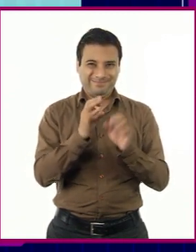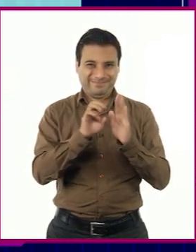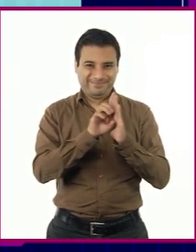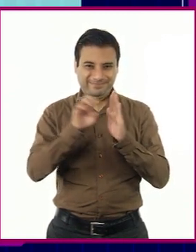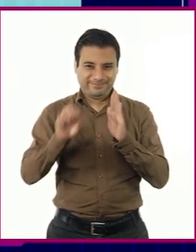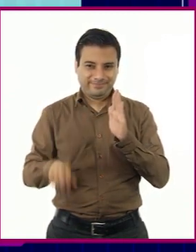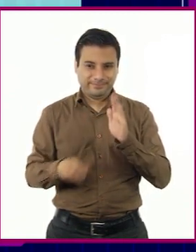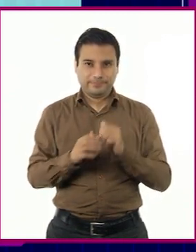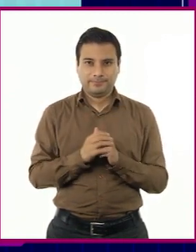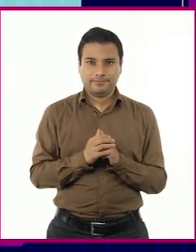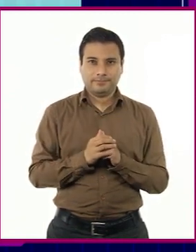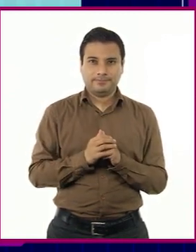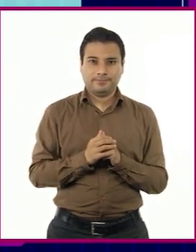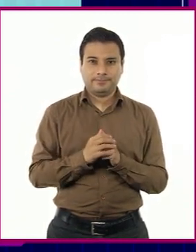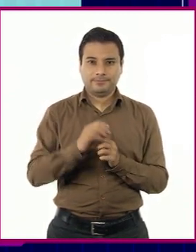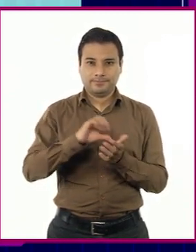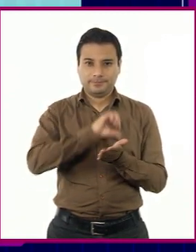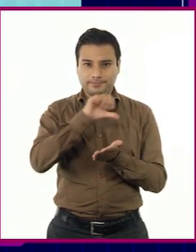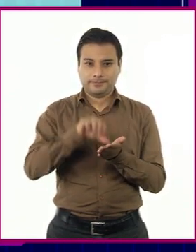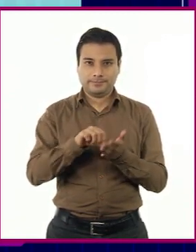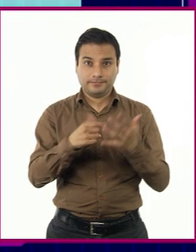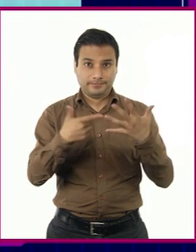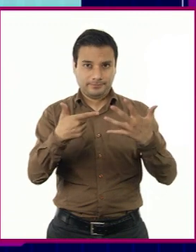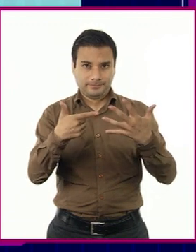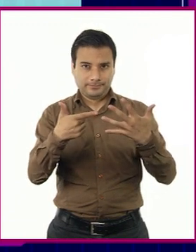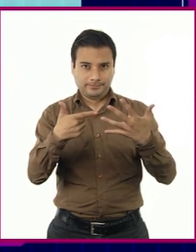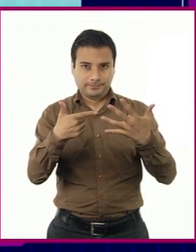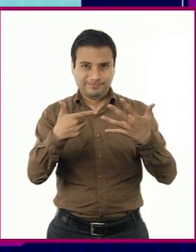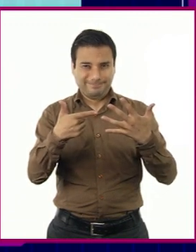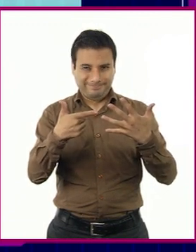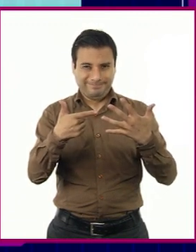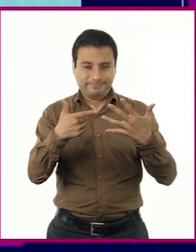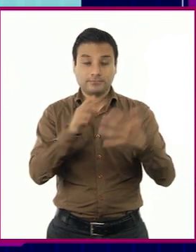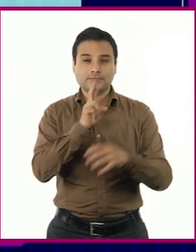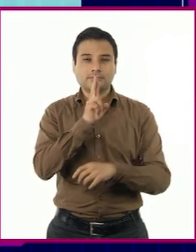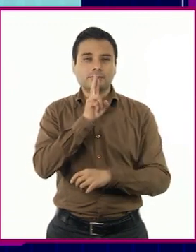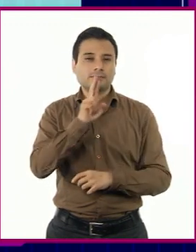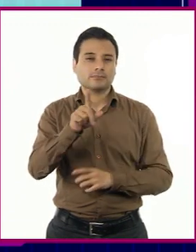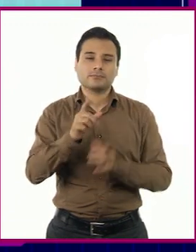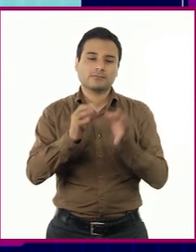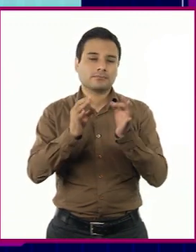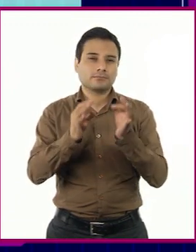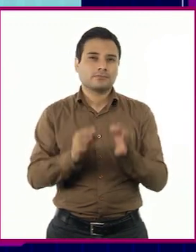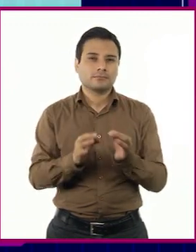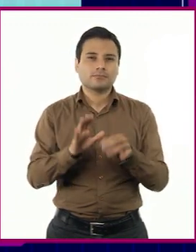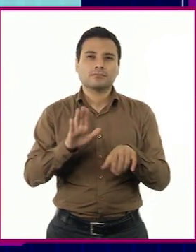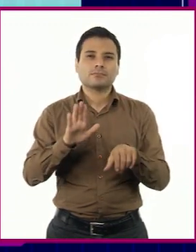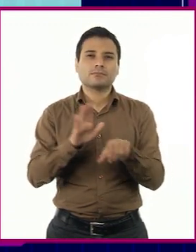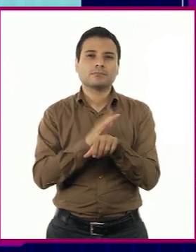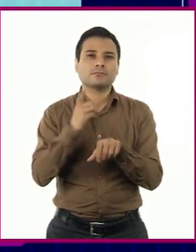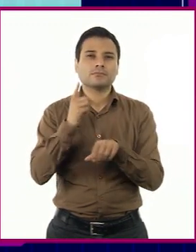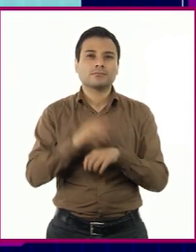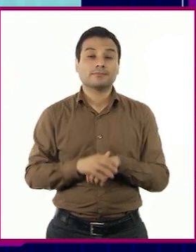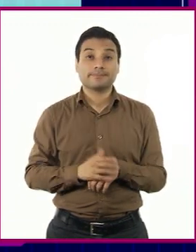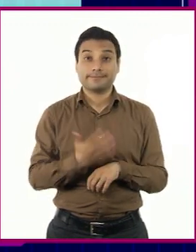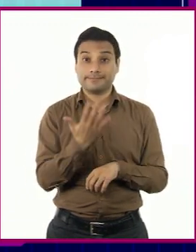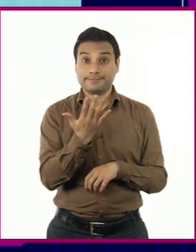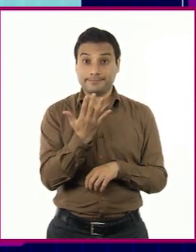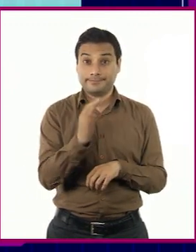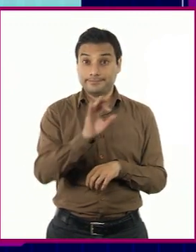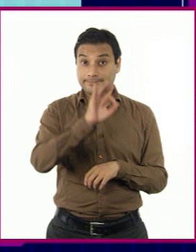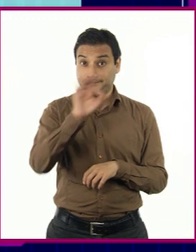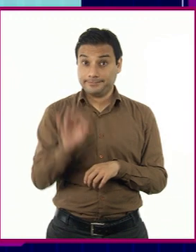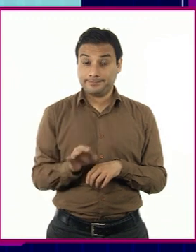la mediana, que es 7, es el valor que representa mejor al conjunto, dado que más del 50%